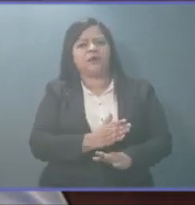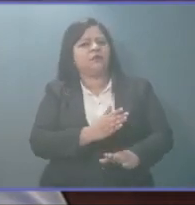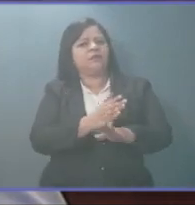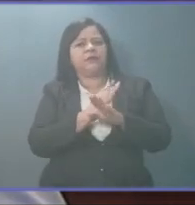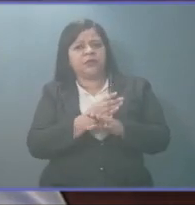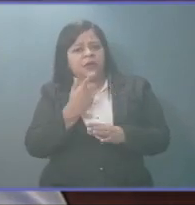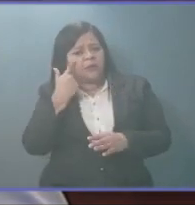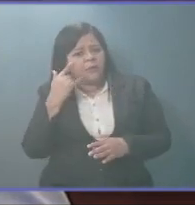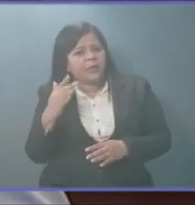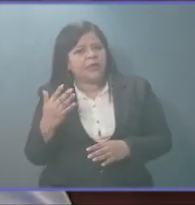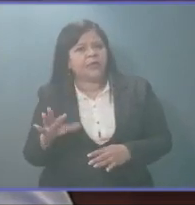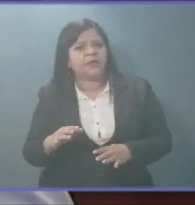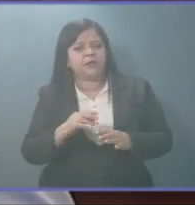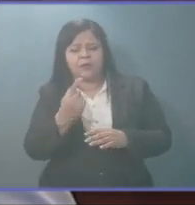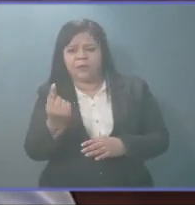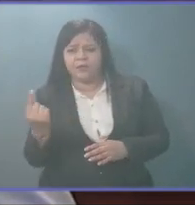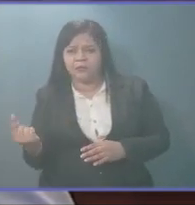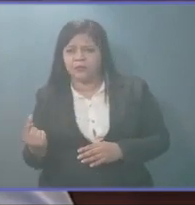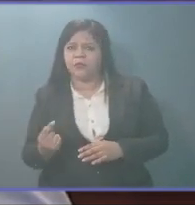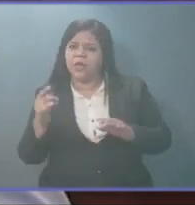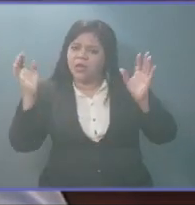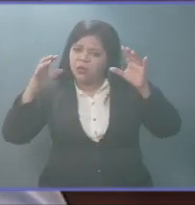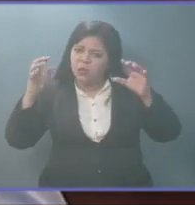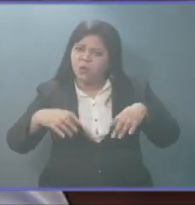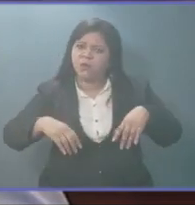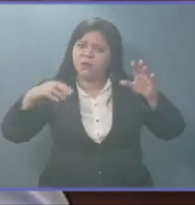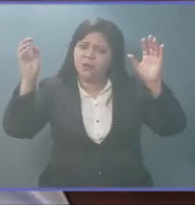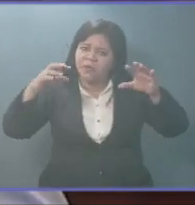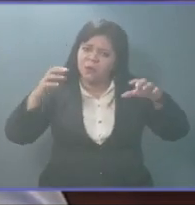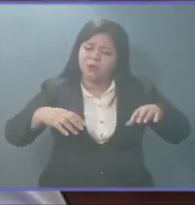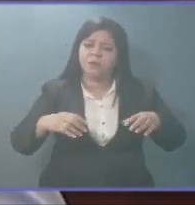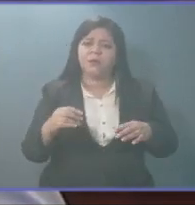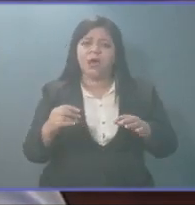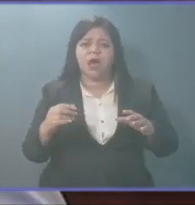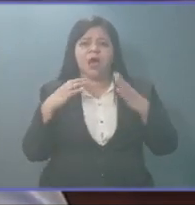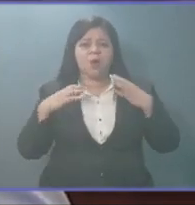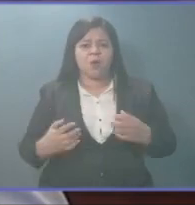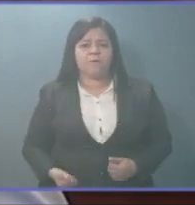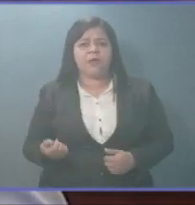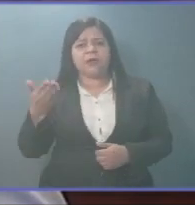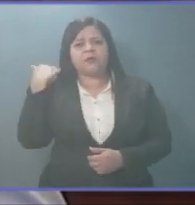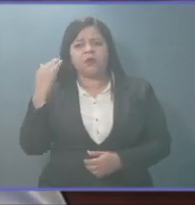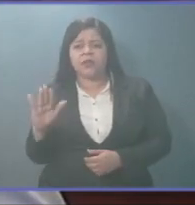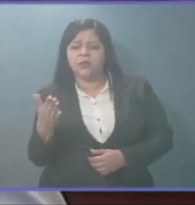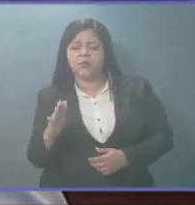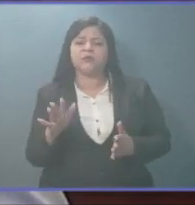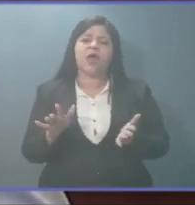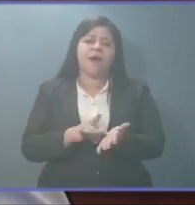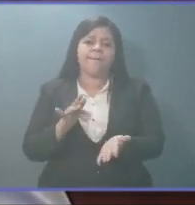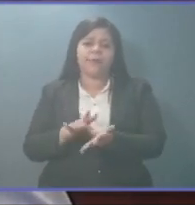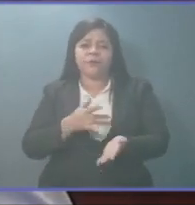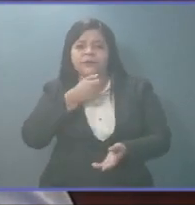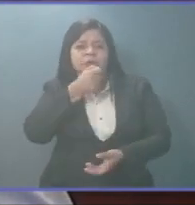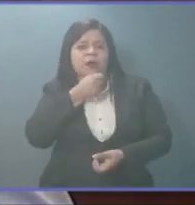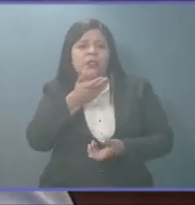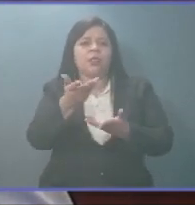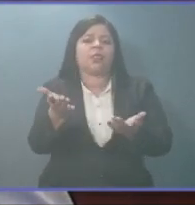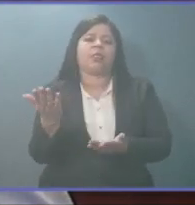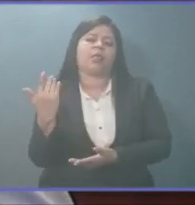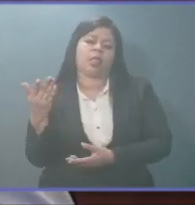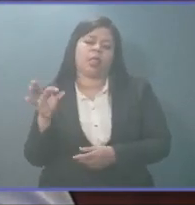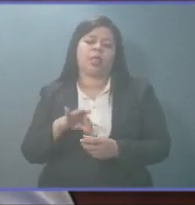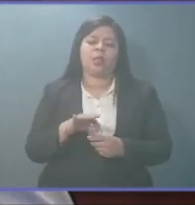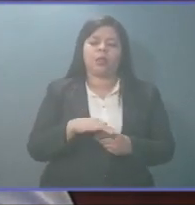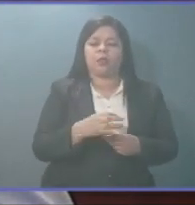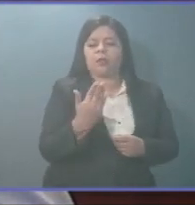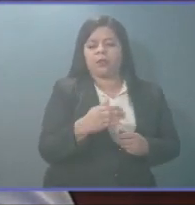del territorio. Se confirma que cada lluvia era utilizada por los gobiernos anteriores para hacer activismo, para mover a sus